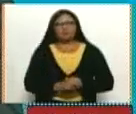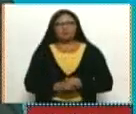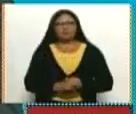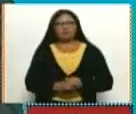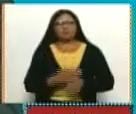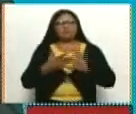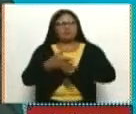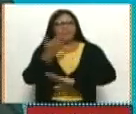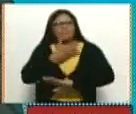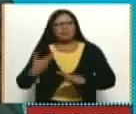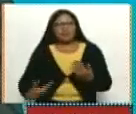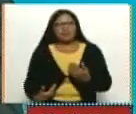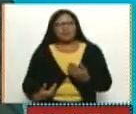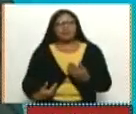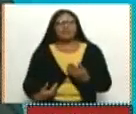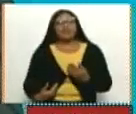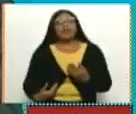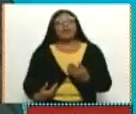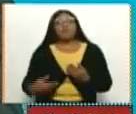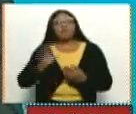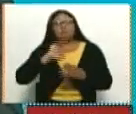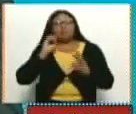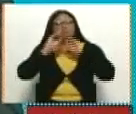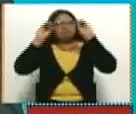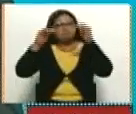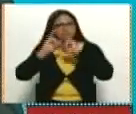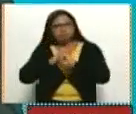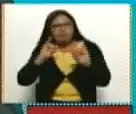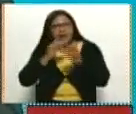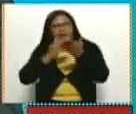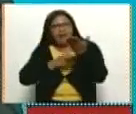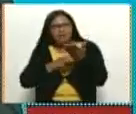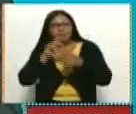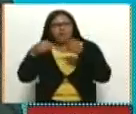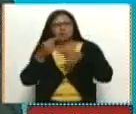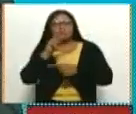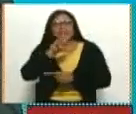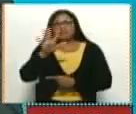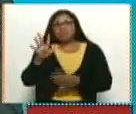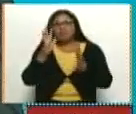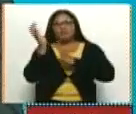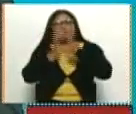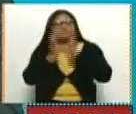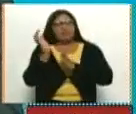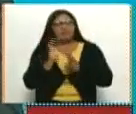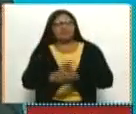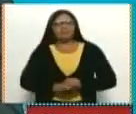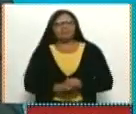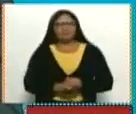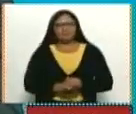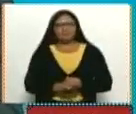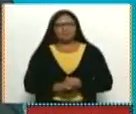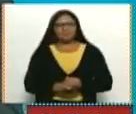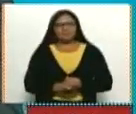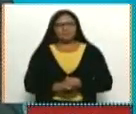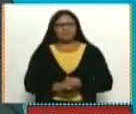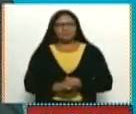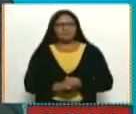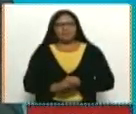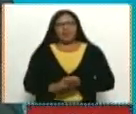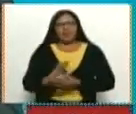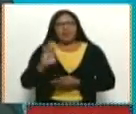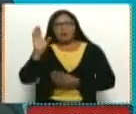el presidente Petro ha convocado para el próximo 25 de abril en Bogotá. Yo le